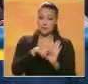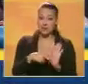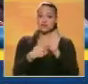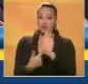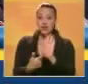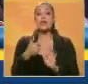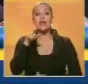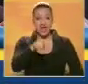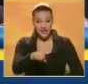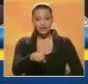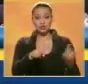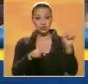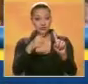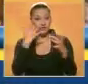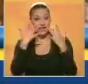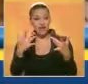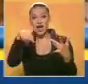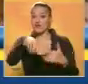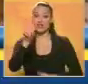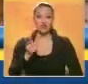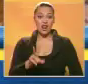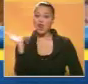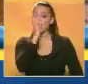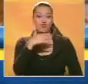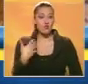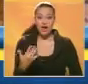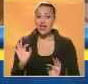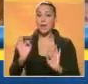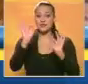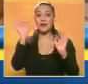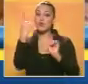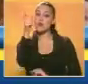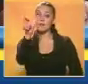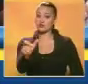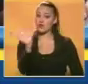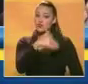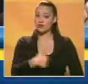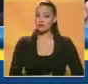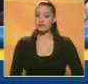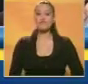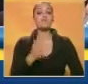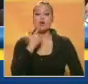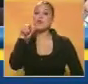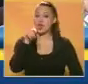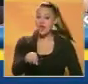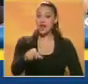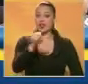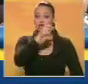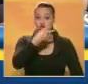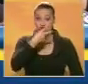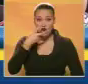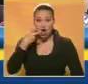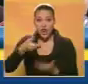de Aponte Aponte queda en evidencia que en Venezuela no existen privilegios para nadie. Si él estaba vinculado a una mafia